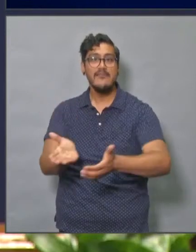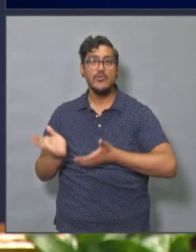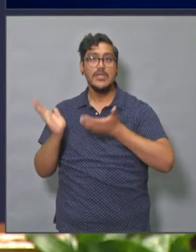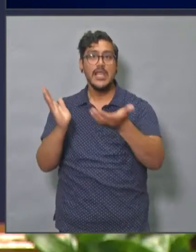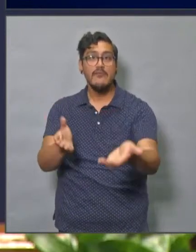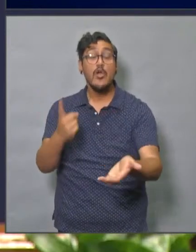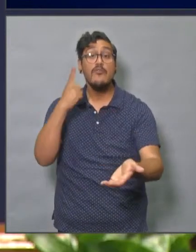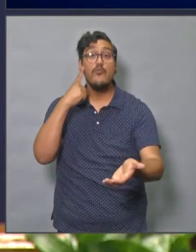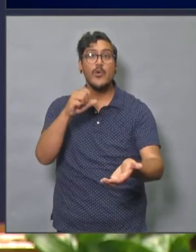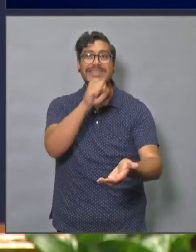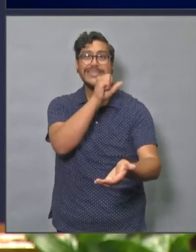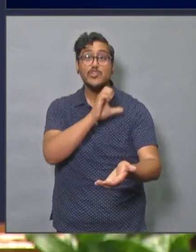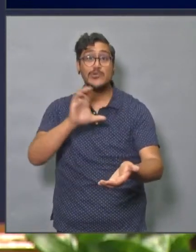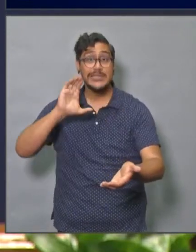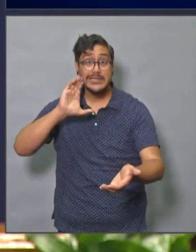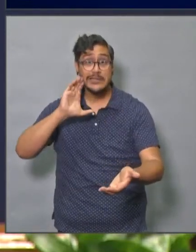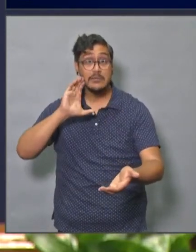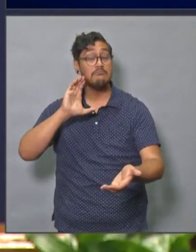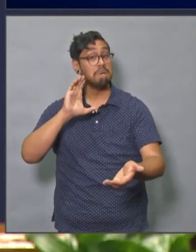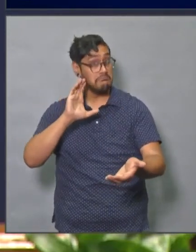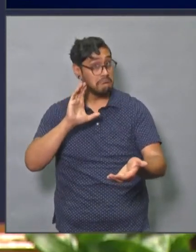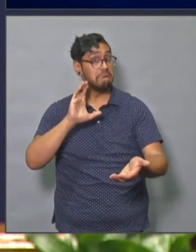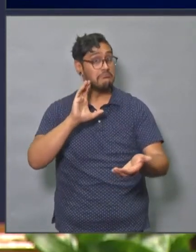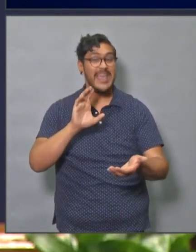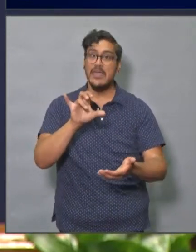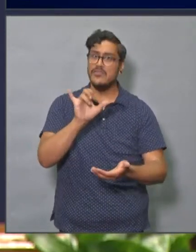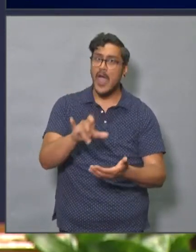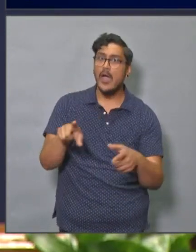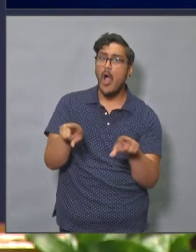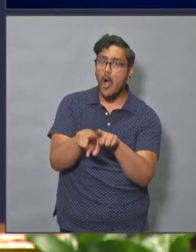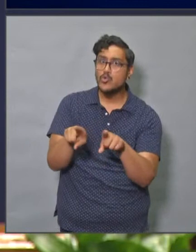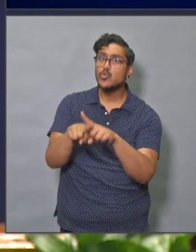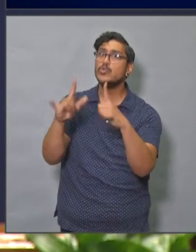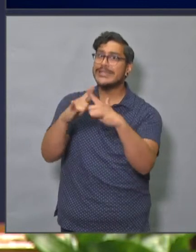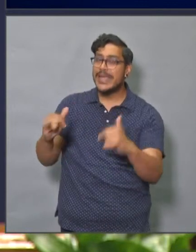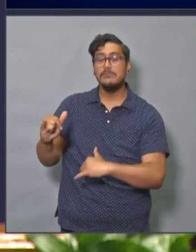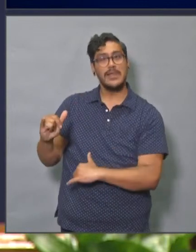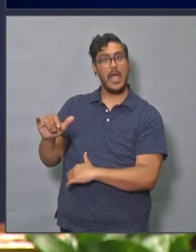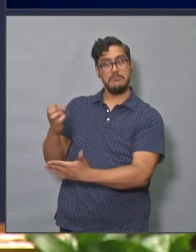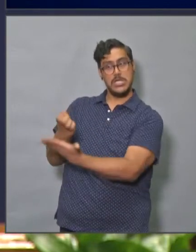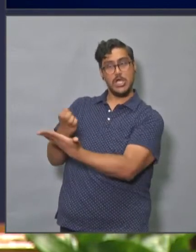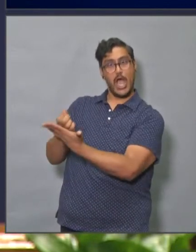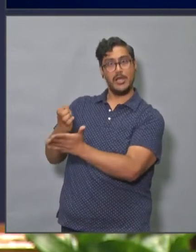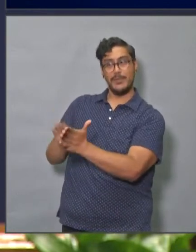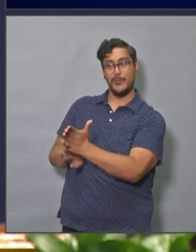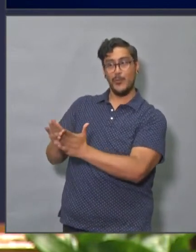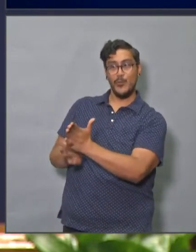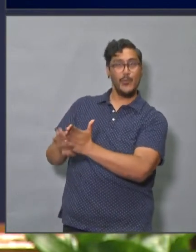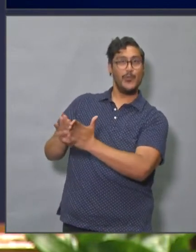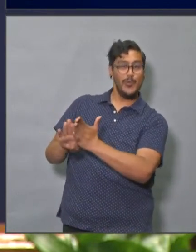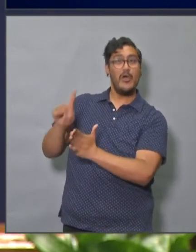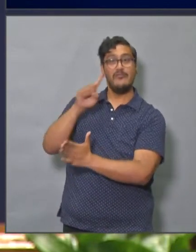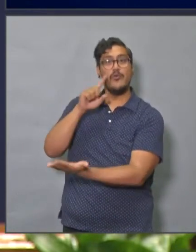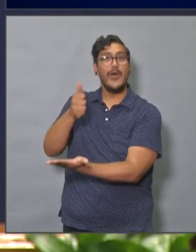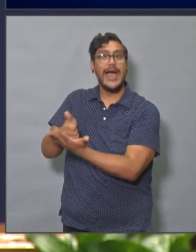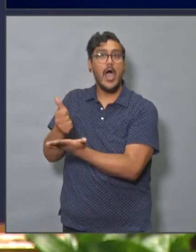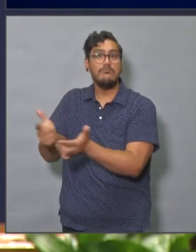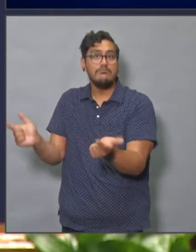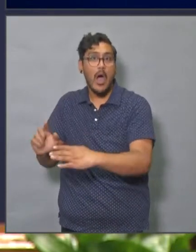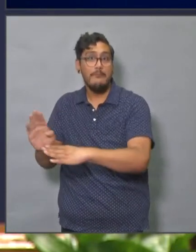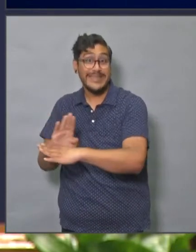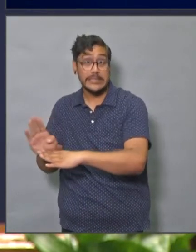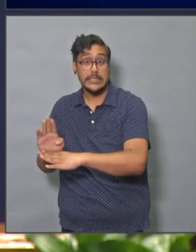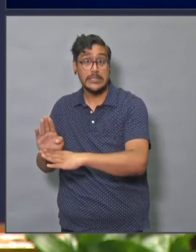la economía en ofreciendo trabajos a los restaurantes locales. Para calificar, la persona tiene que llenar